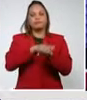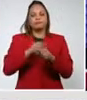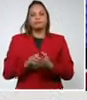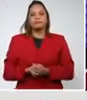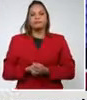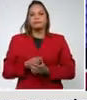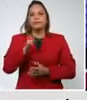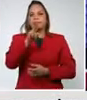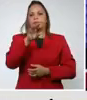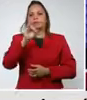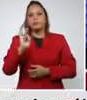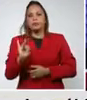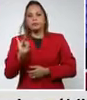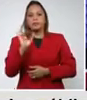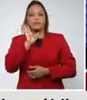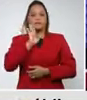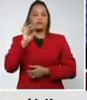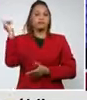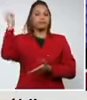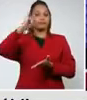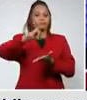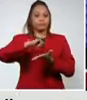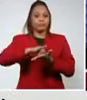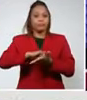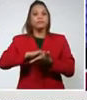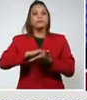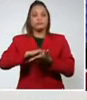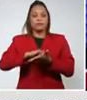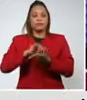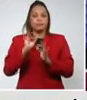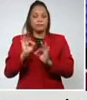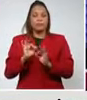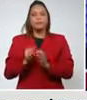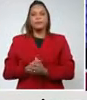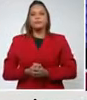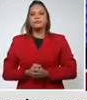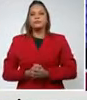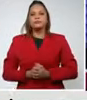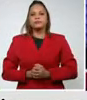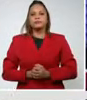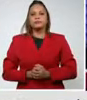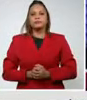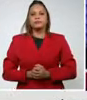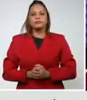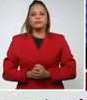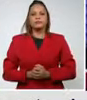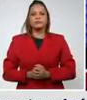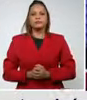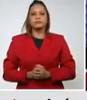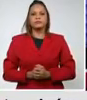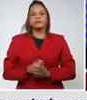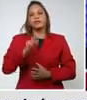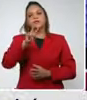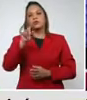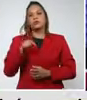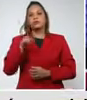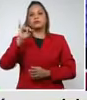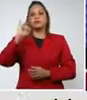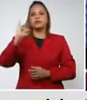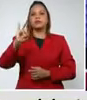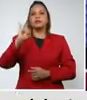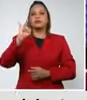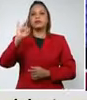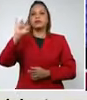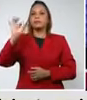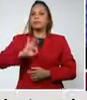27 con fuente de infección en el extranjero, son los 27 pacientes importados del día de ayer, es el 2,7%,